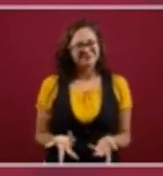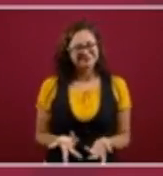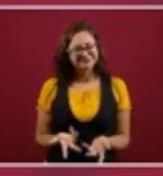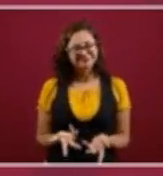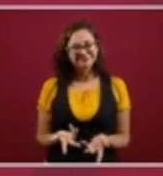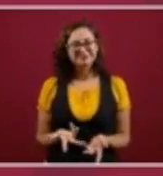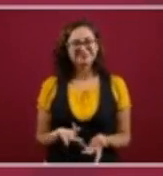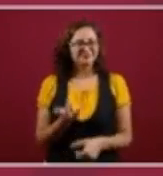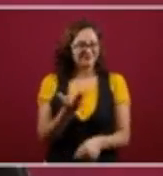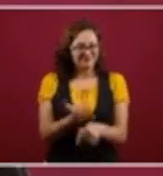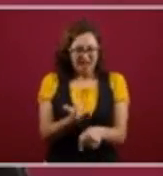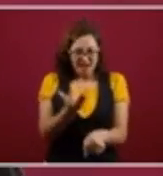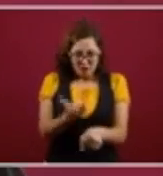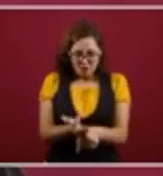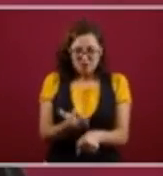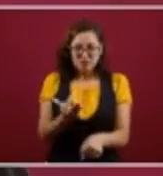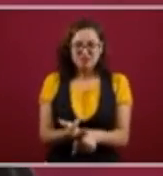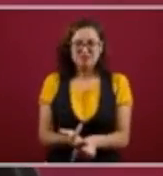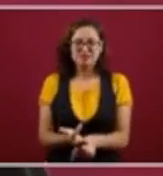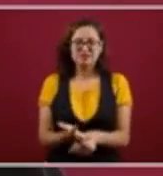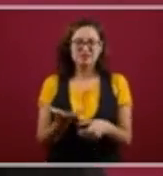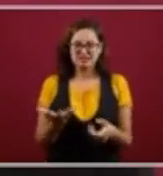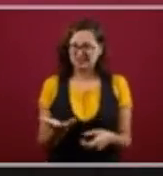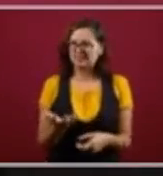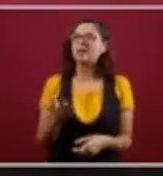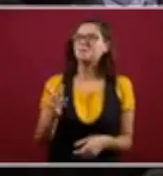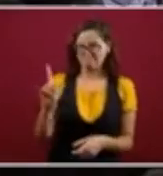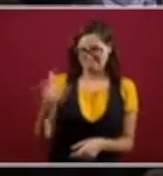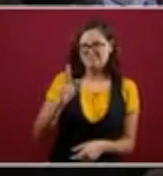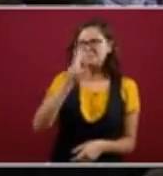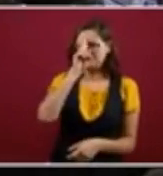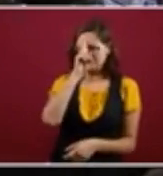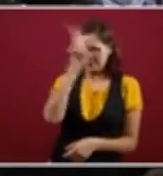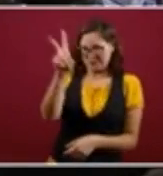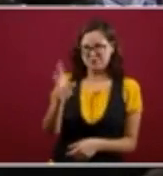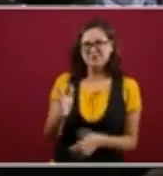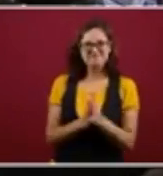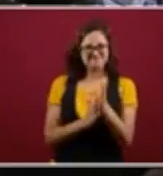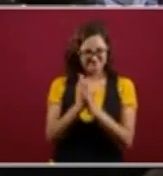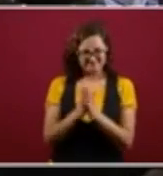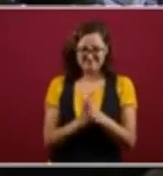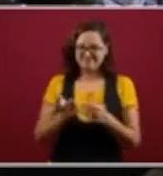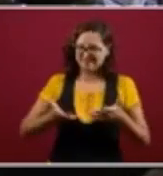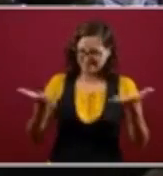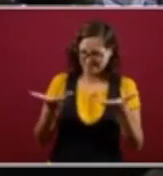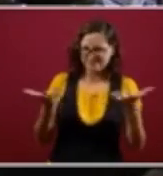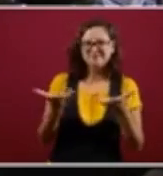Este es el momento, ya lo agarramos, ya lo tenemos,